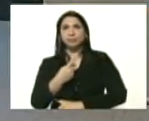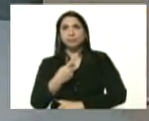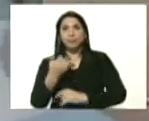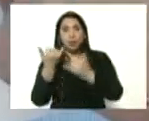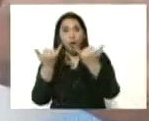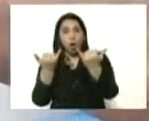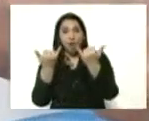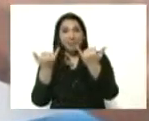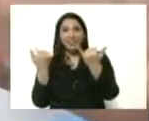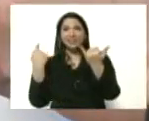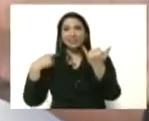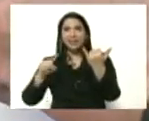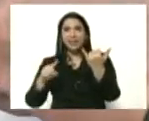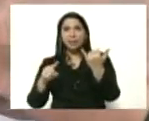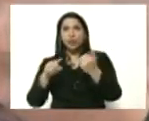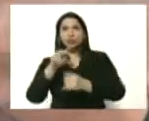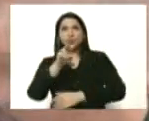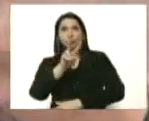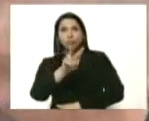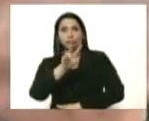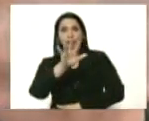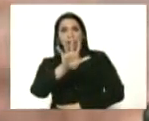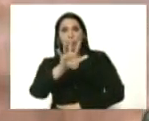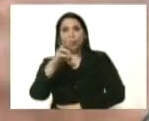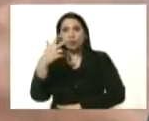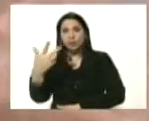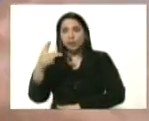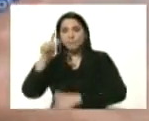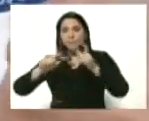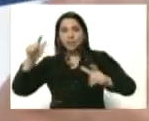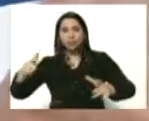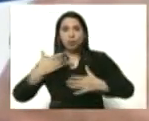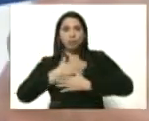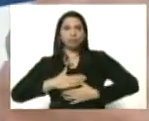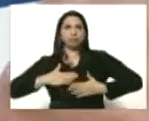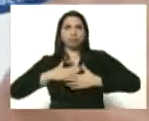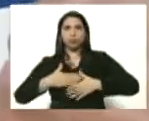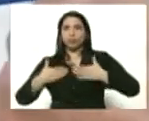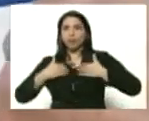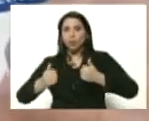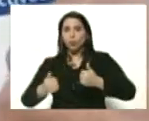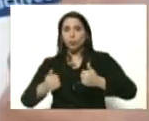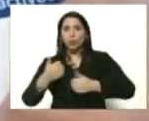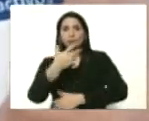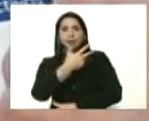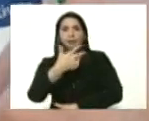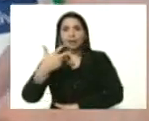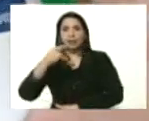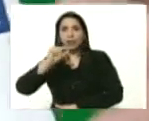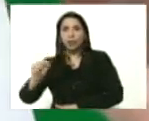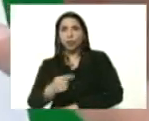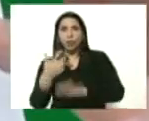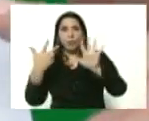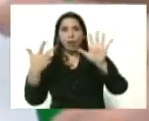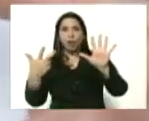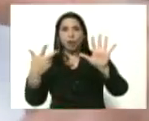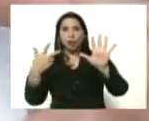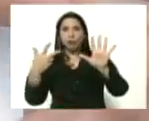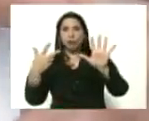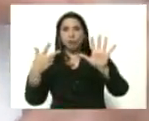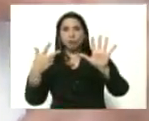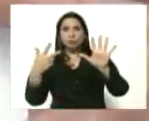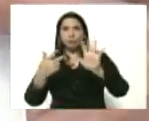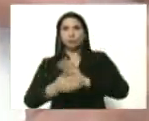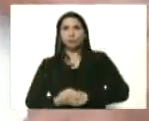actuales momentos tenemos 253 pacientes recuperados, 33,8 de porcentaje de recuperación,